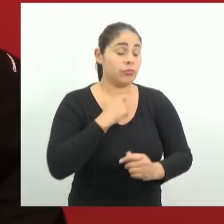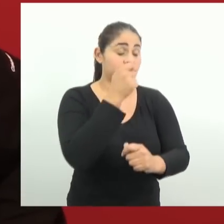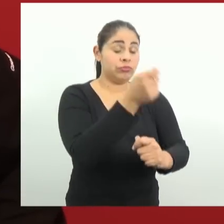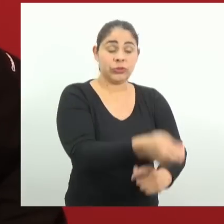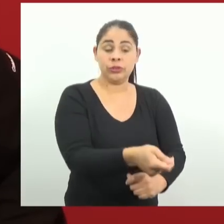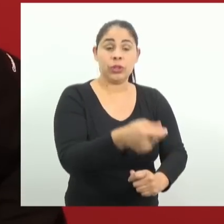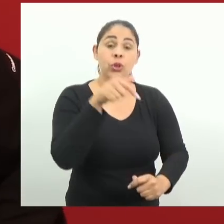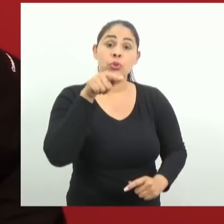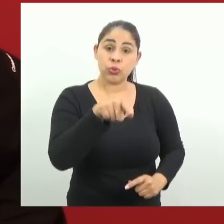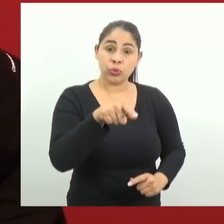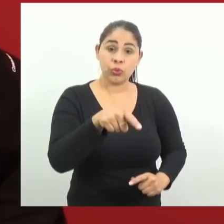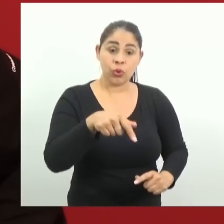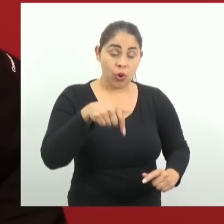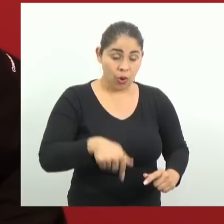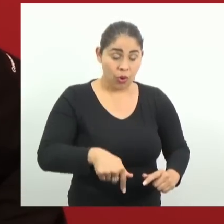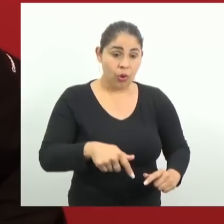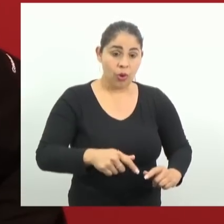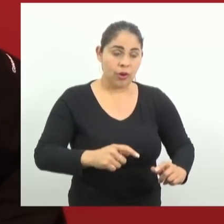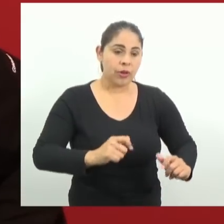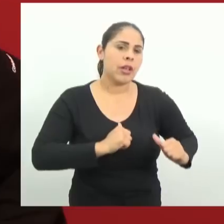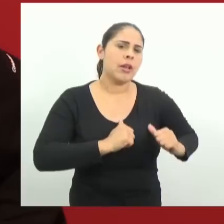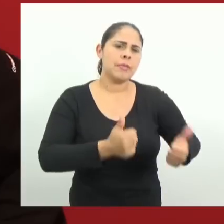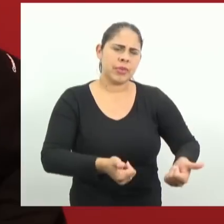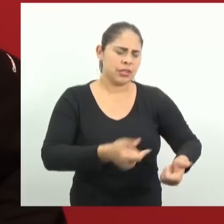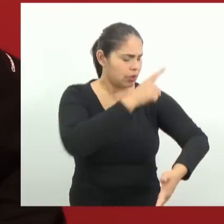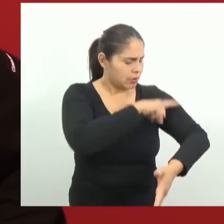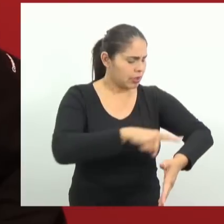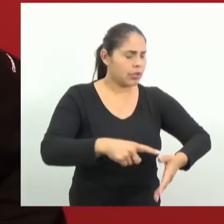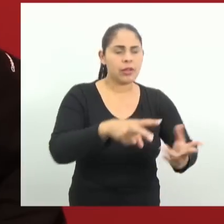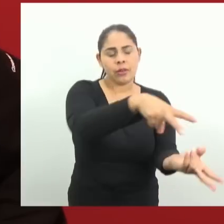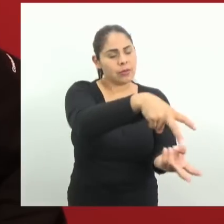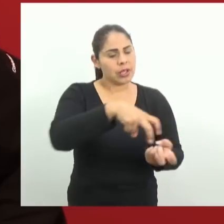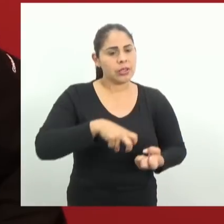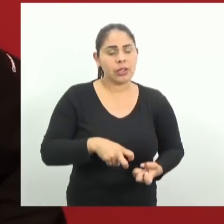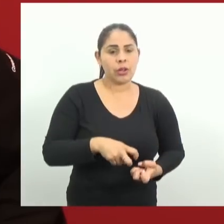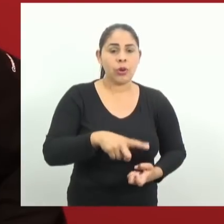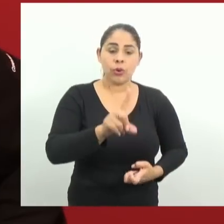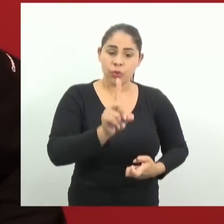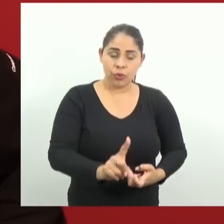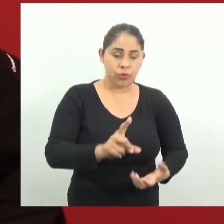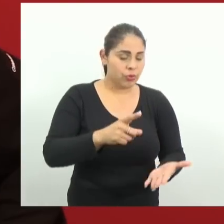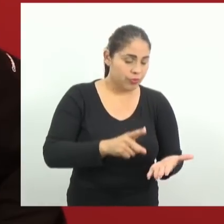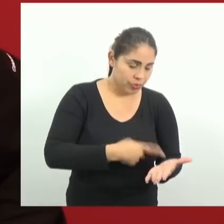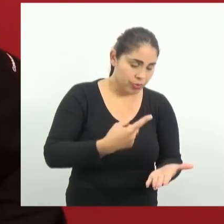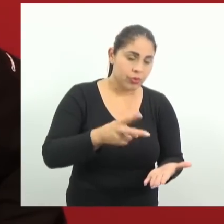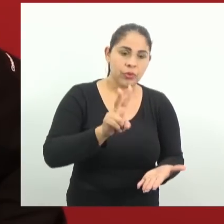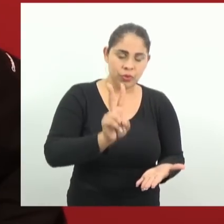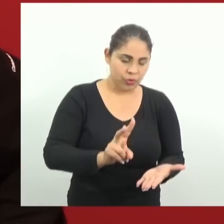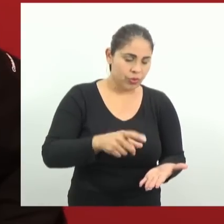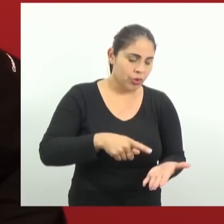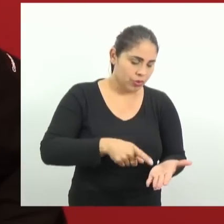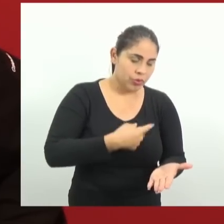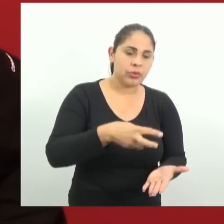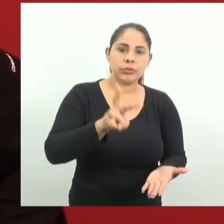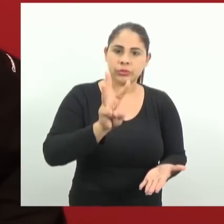Empieza hoy a leer el Evangelio de Mateo, capítulo 1, capítulo 2, capítulo 3. mañana capítulo